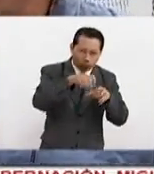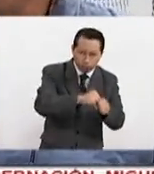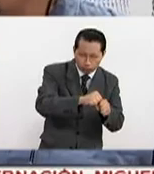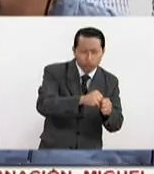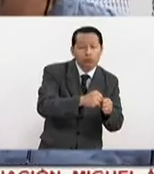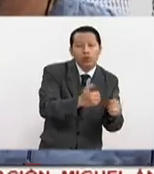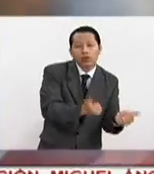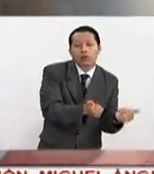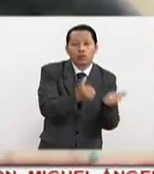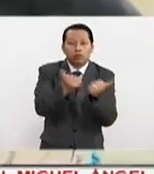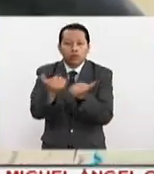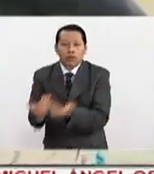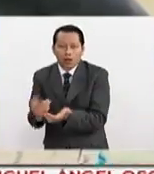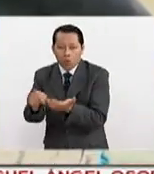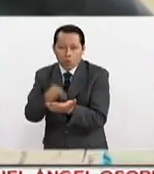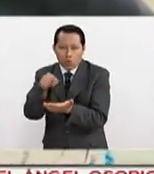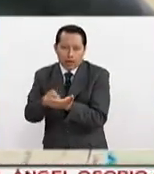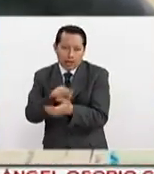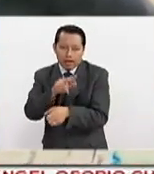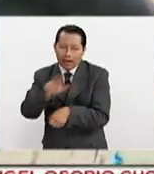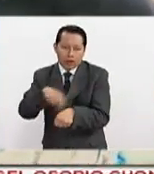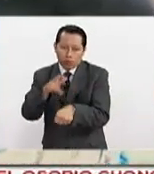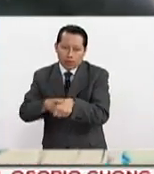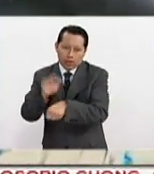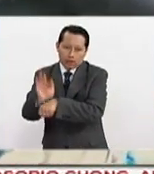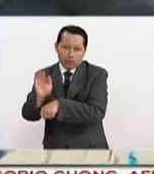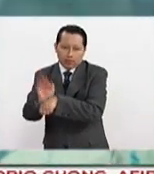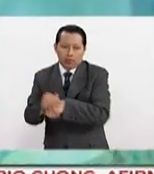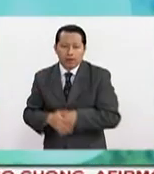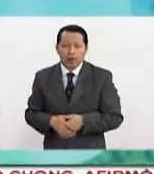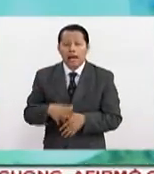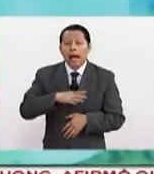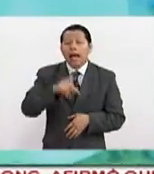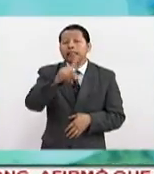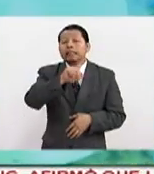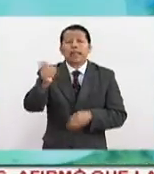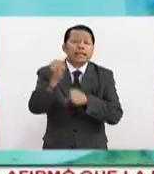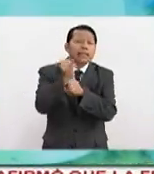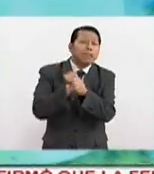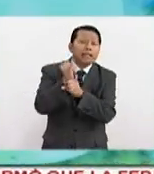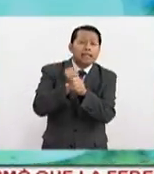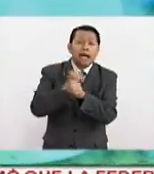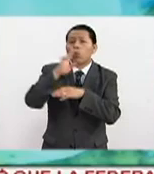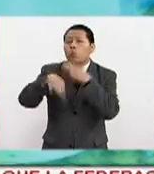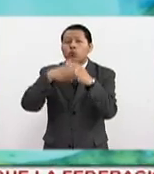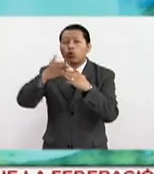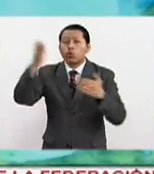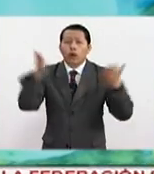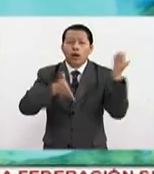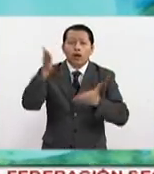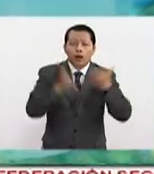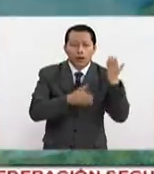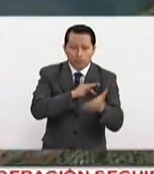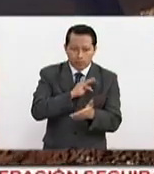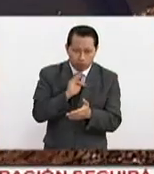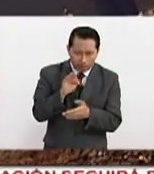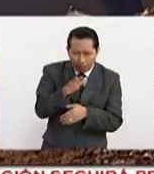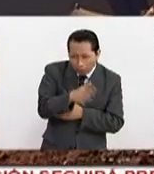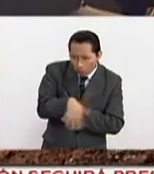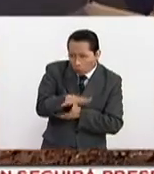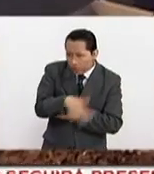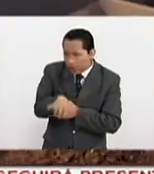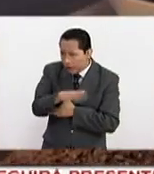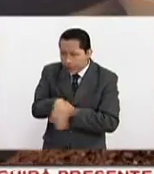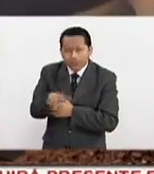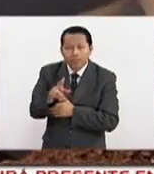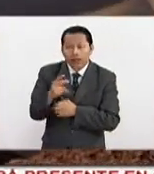un santuario natural. Se trata de una estrategia que reúne a más de 100 investigadores de todo el mundo para buscar a la especie. El plan